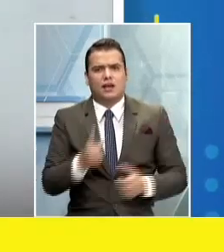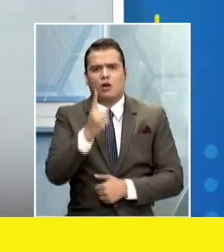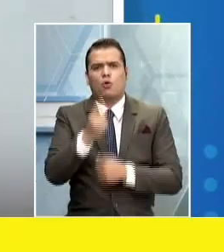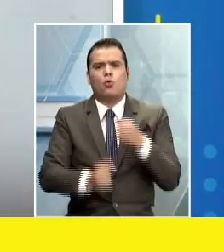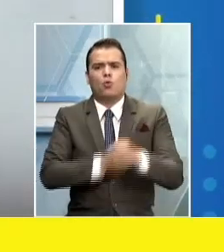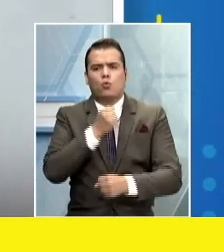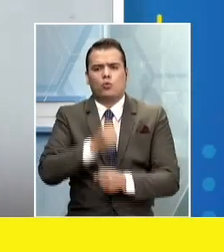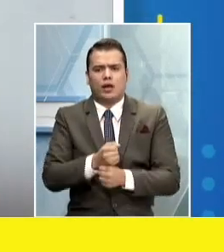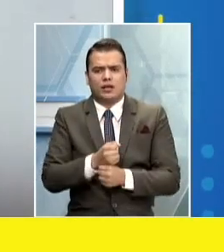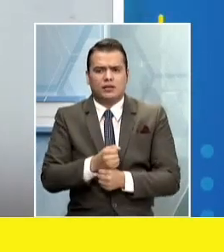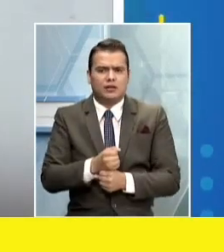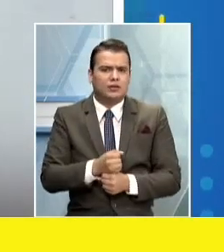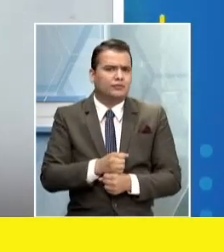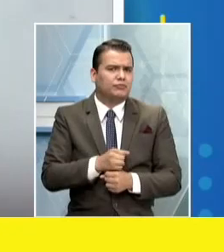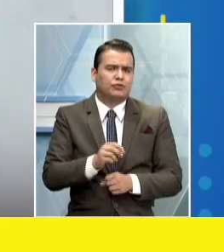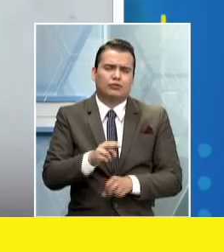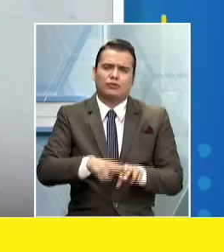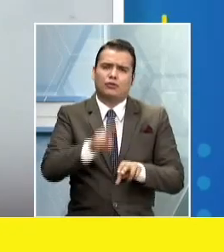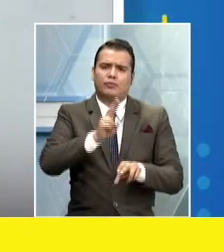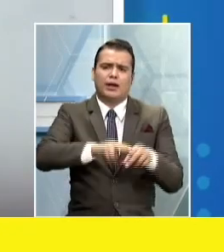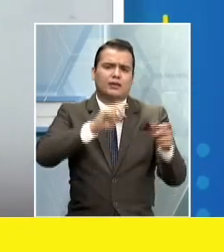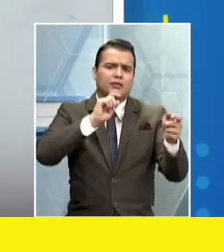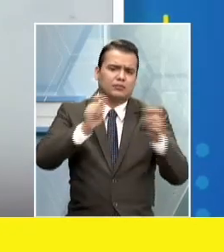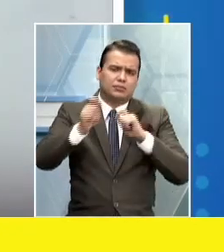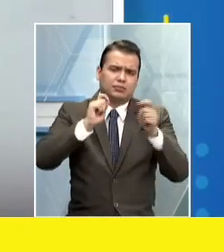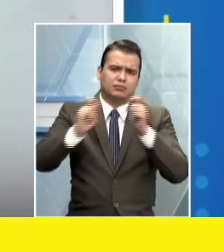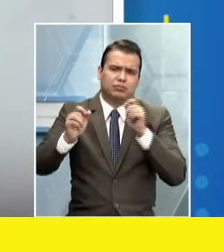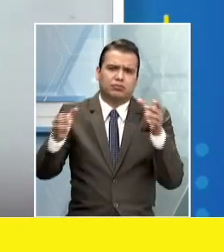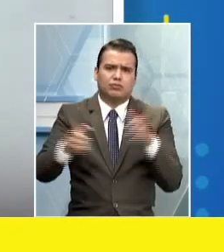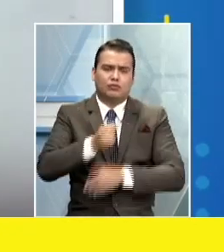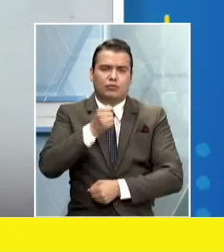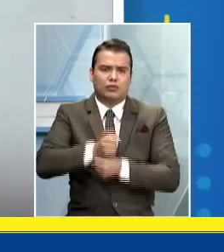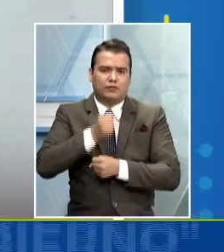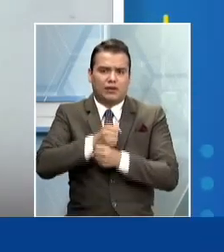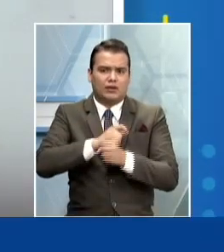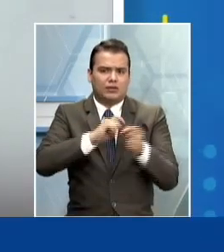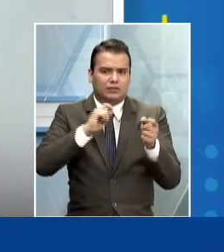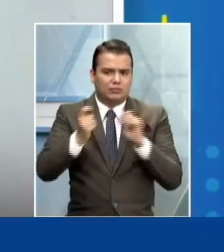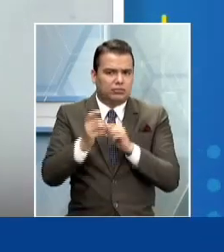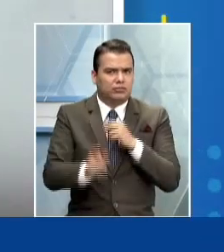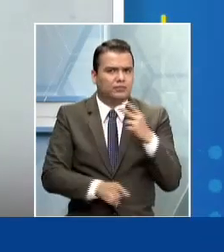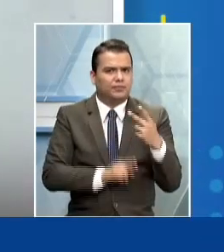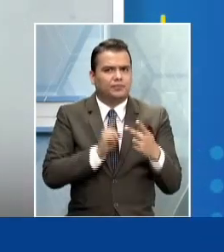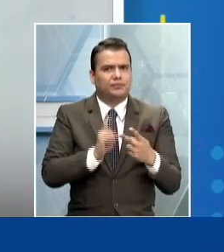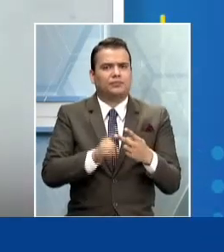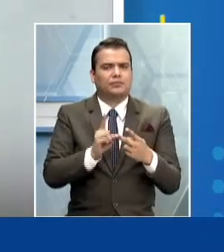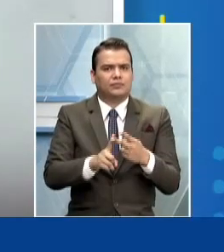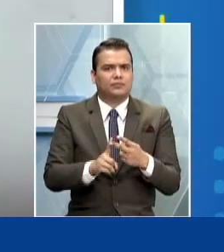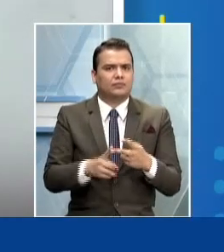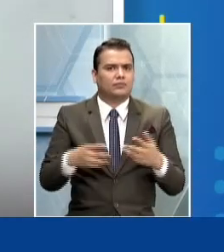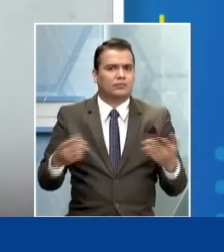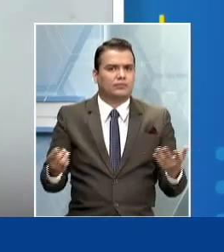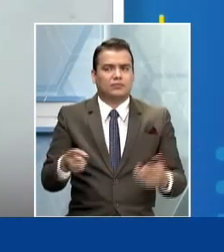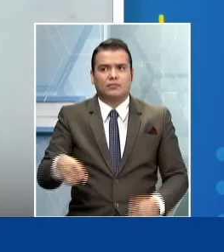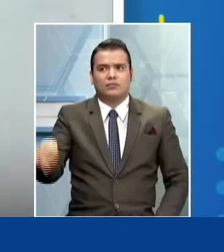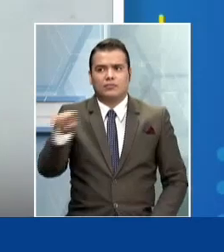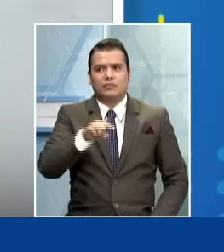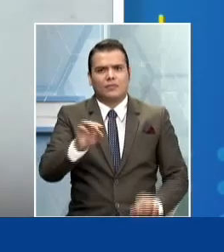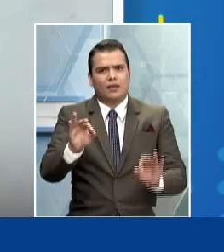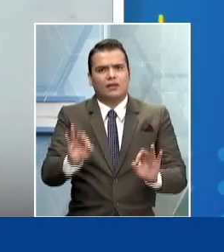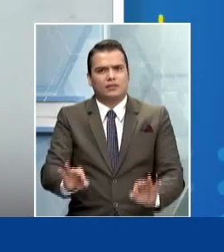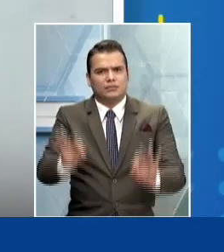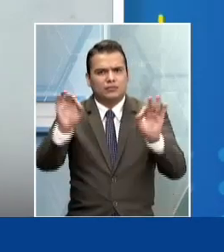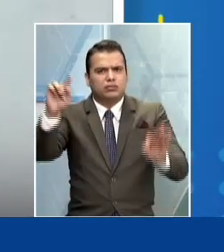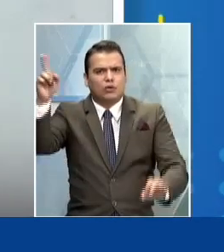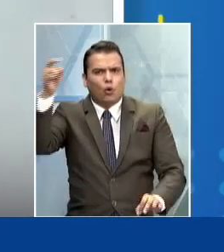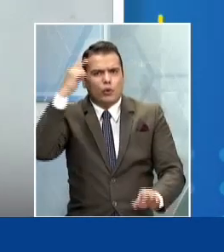año, suelen reajustarse los gabinetes. Voy al segundo punto. Estas pérdidas de legitimidad de los